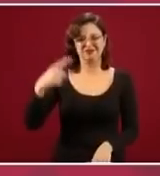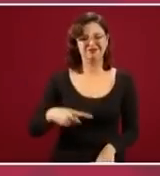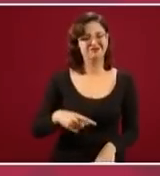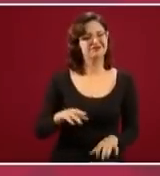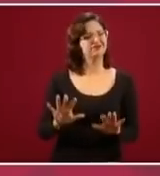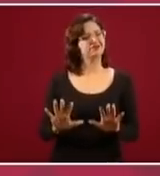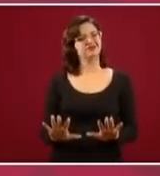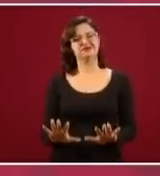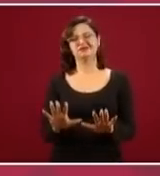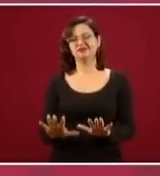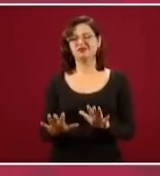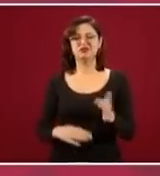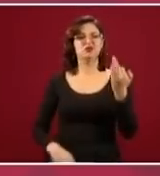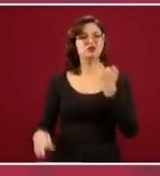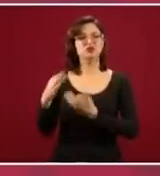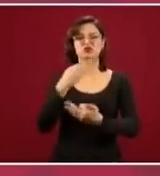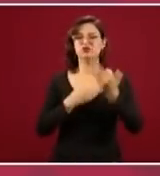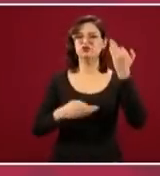Todo el sector salud,